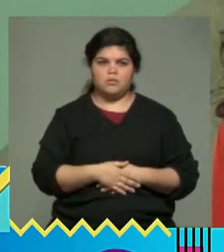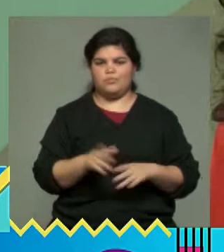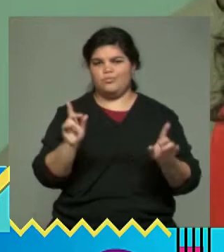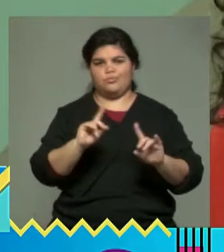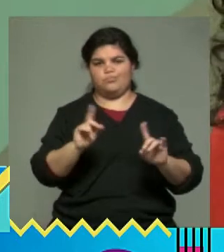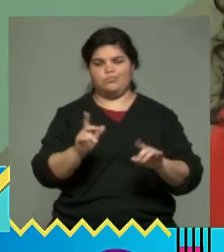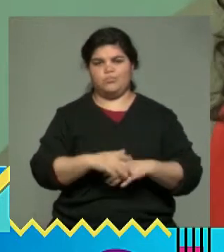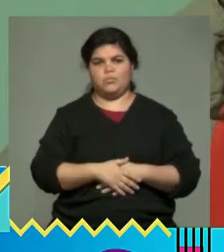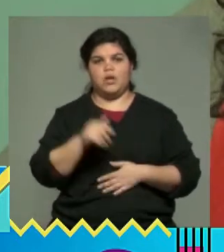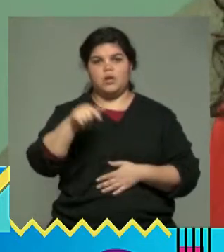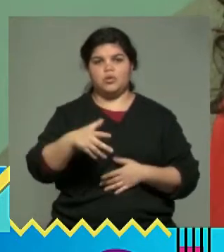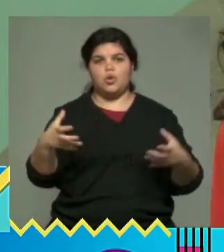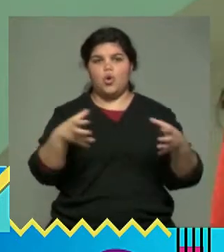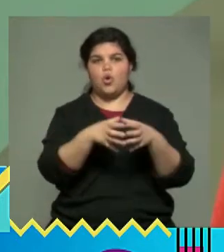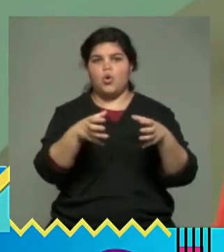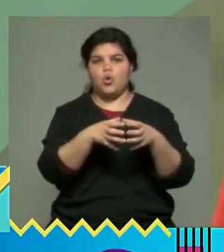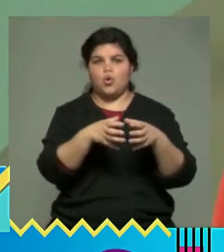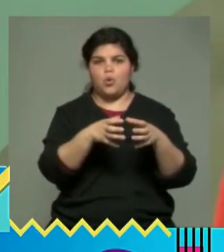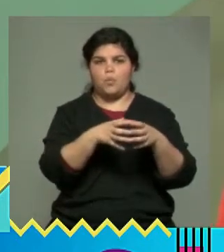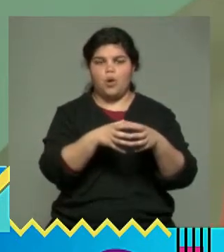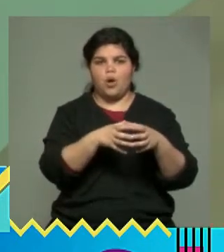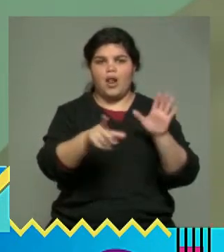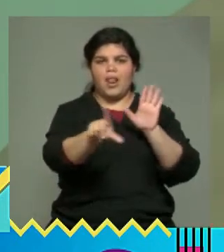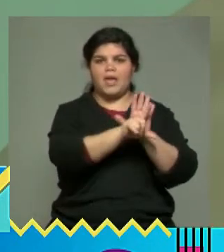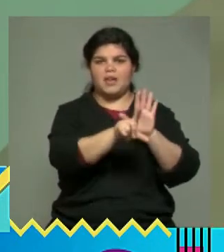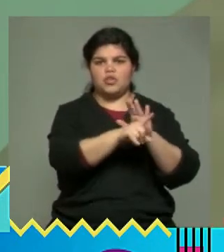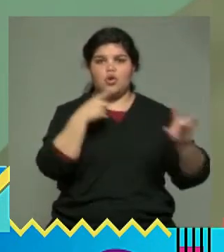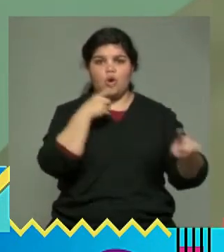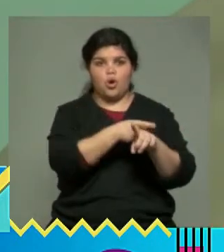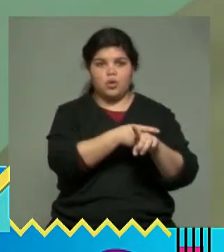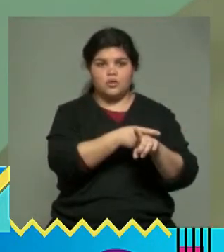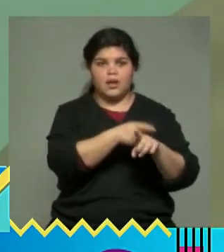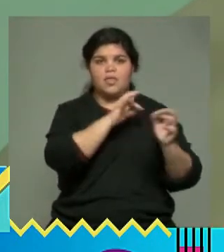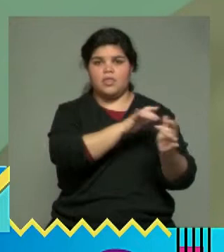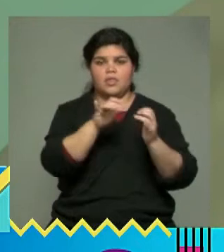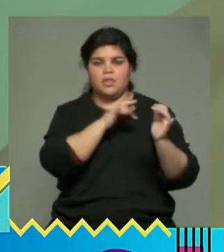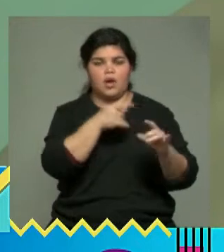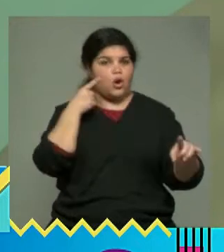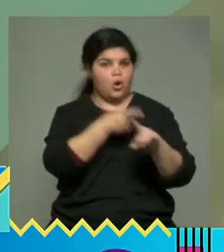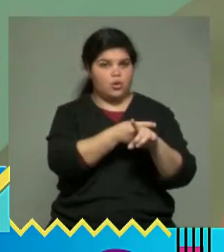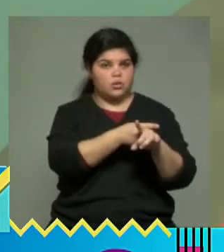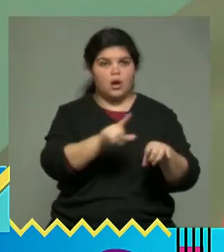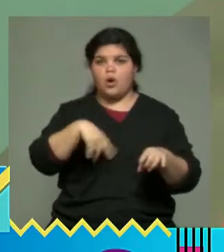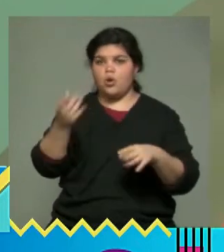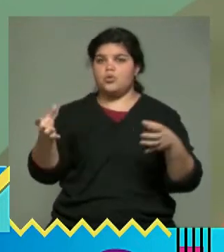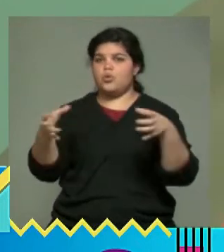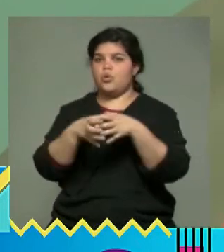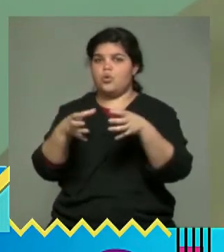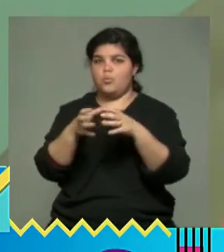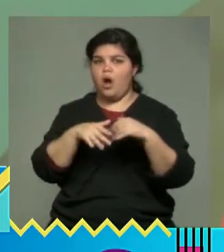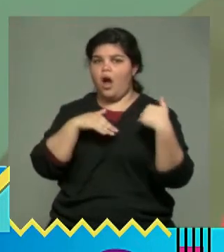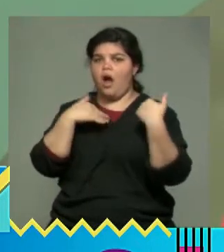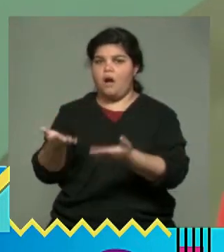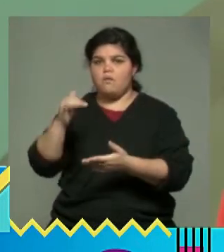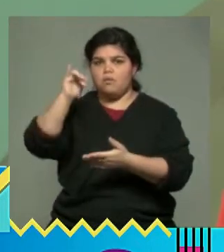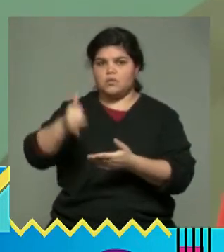de grupos que se oponen a la legislación en torno al aborto y a la discusión democrática en torno al aborto y grupos que estamos a favor de la